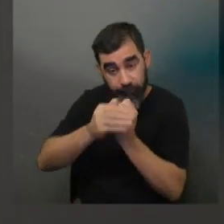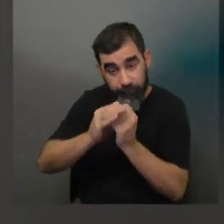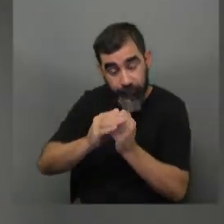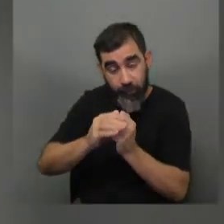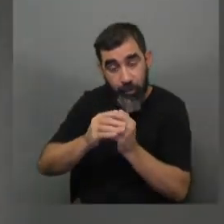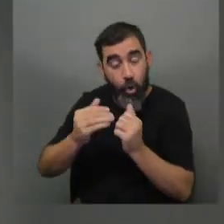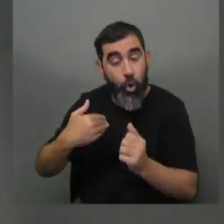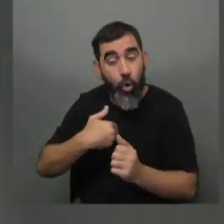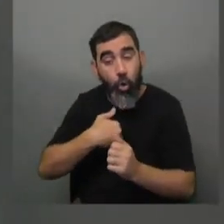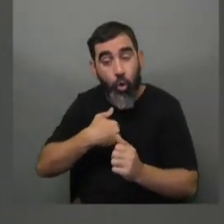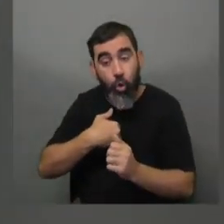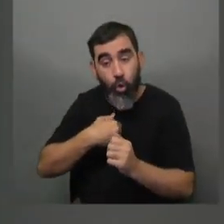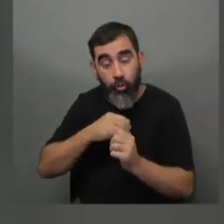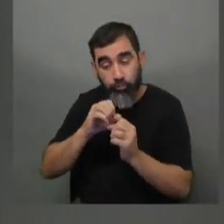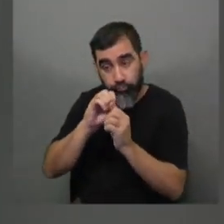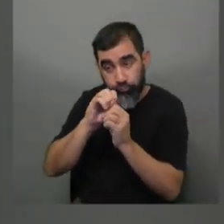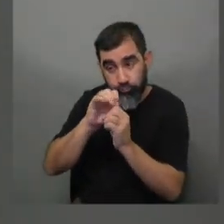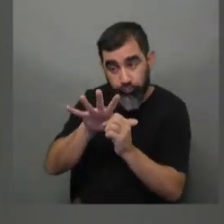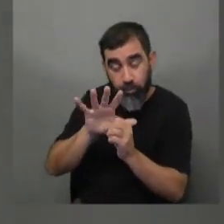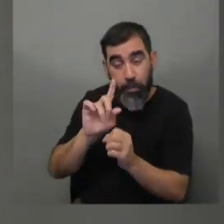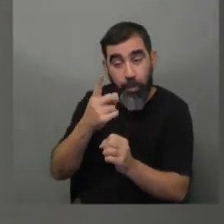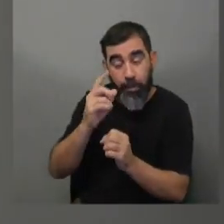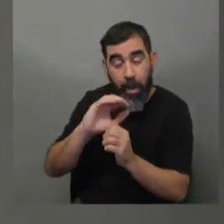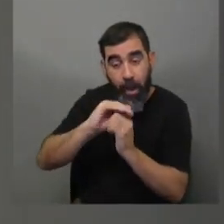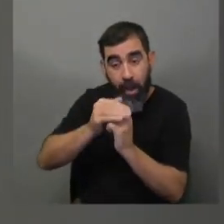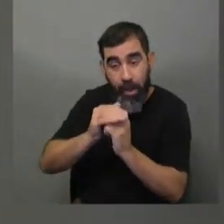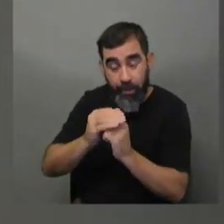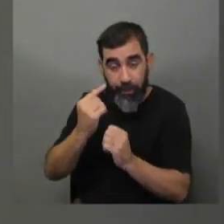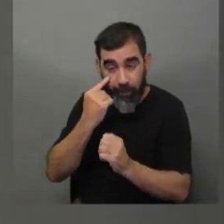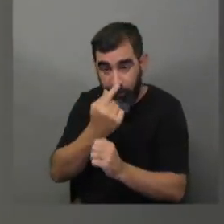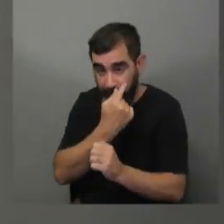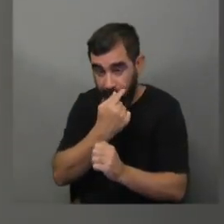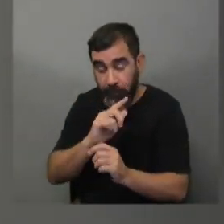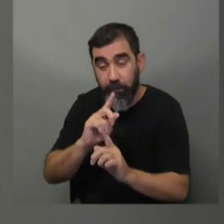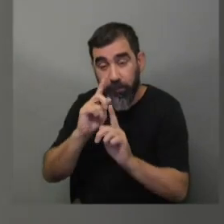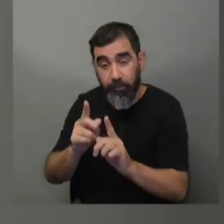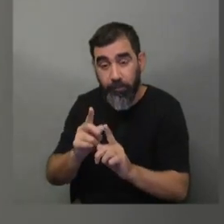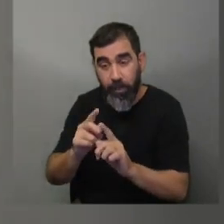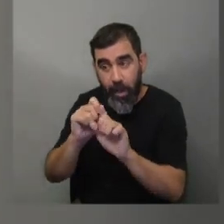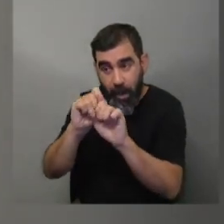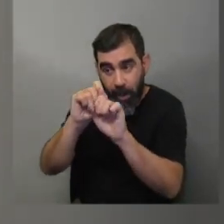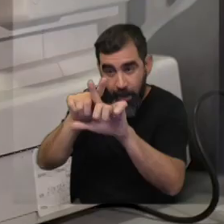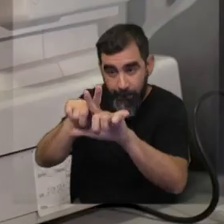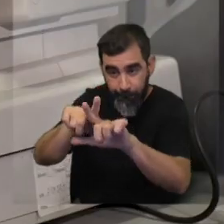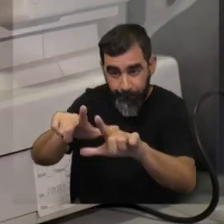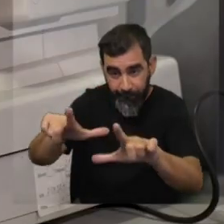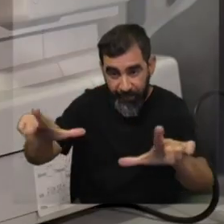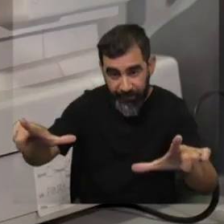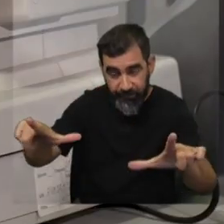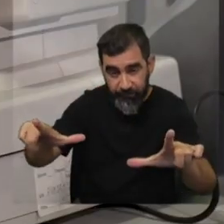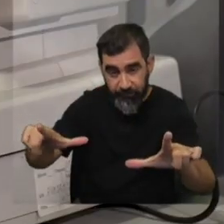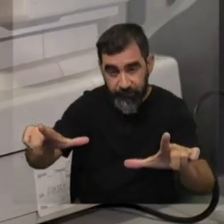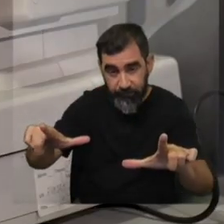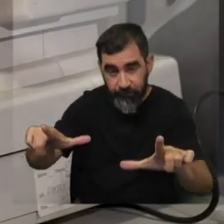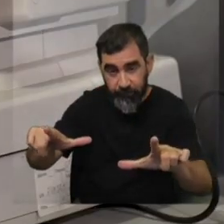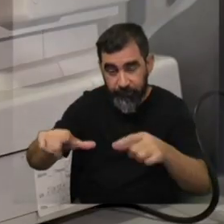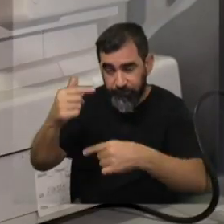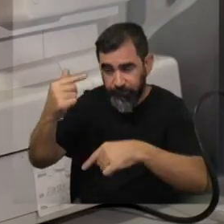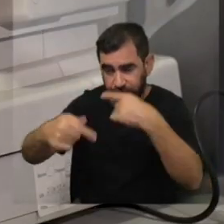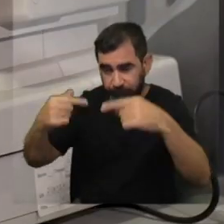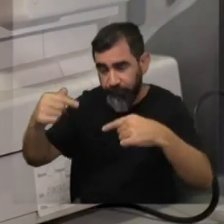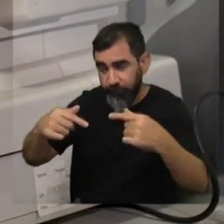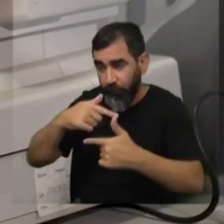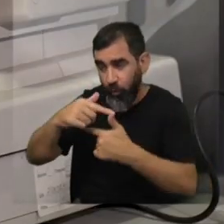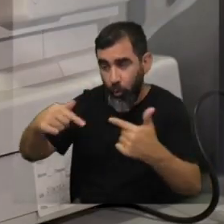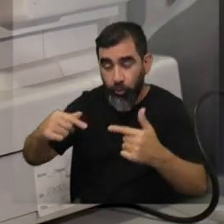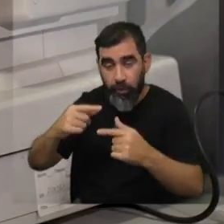una función refractiva, es el primer lente del ojo, tiene una función de limpieza de todos los detritus celulares que